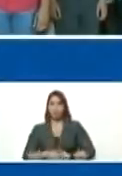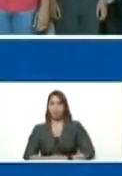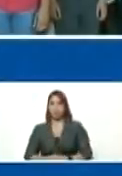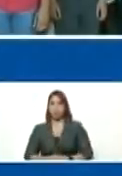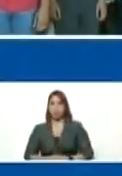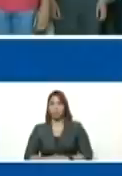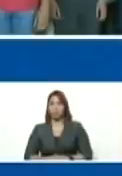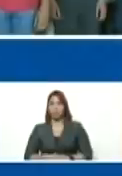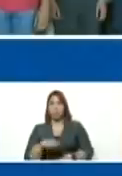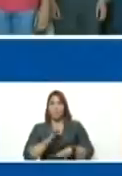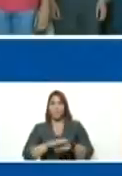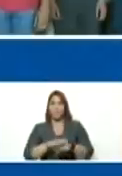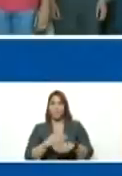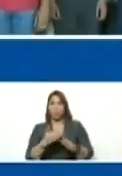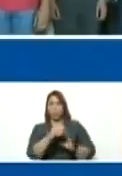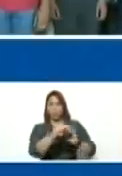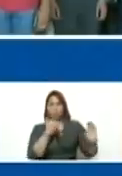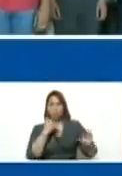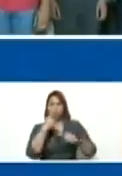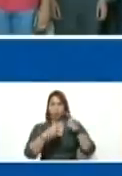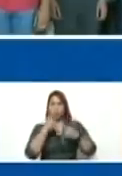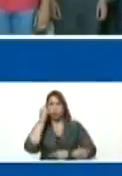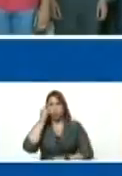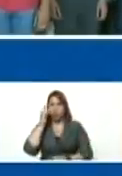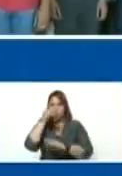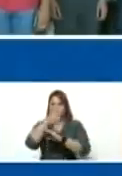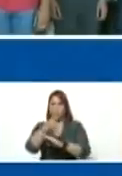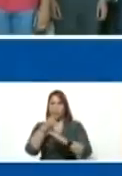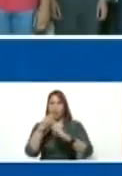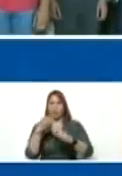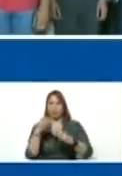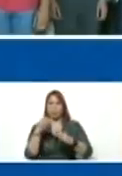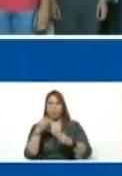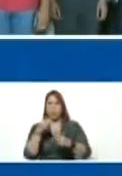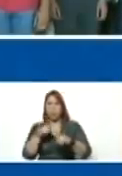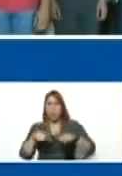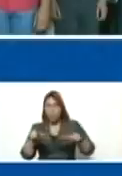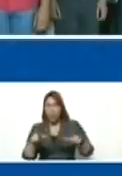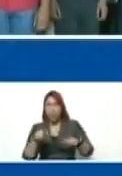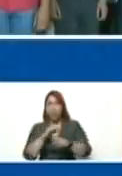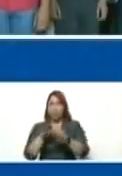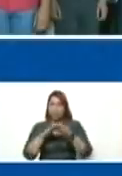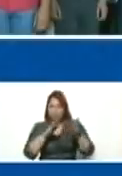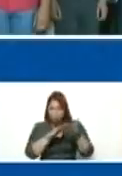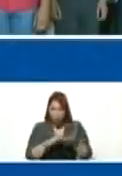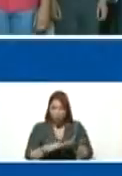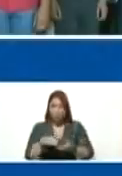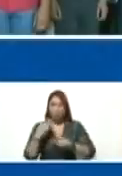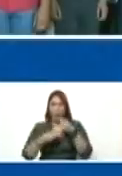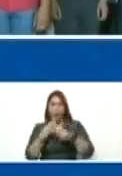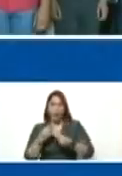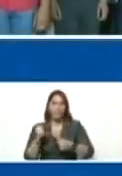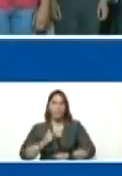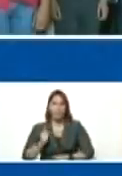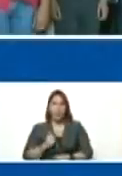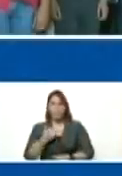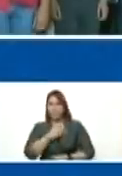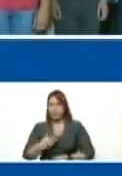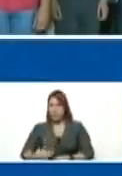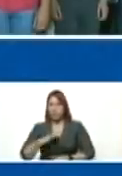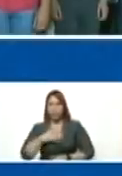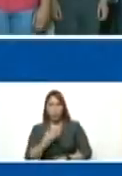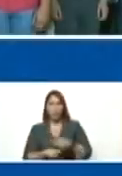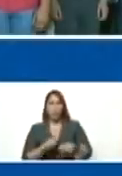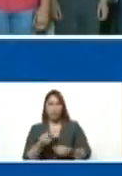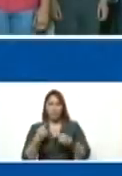Porque él me escribe todos los días. Fui a tal sitio, el problema tal. Yo le digo, resuélvelo así, haz tal cosa. Presidente, ¿puedo hacer